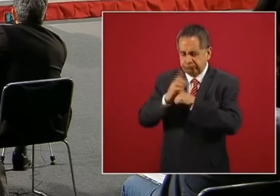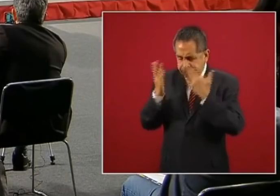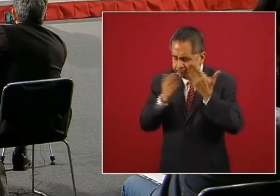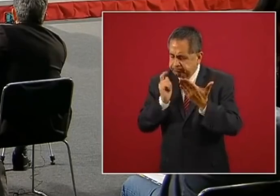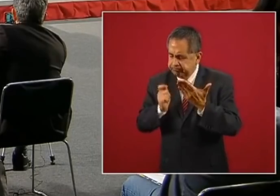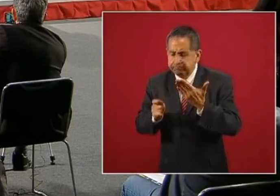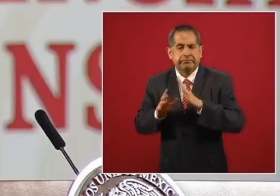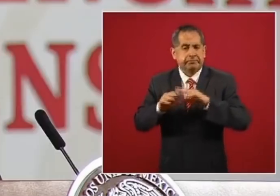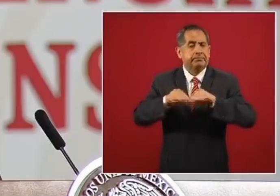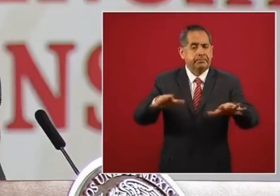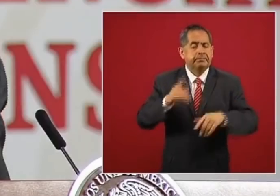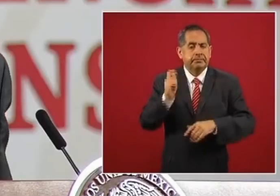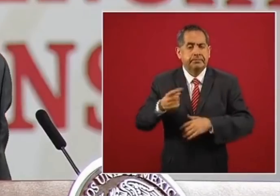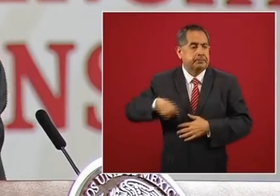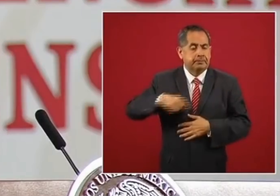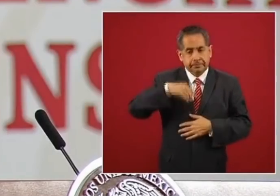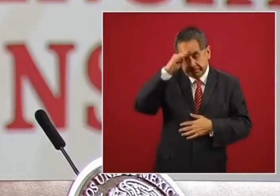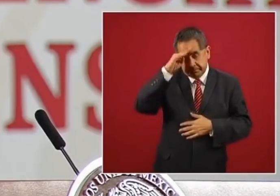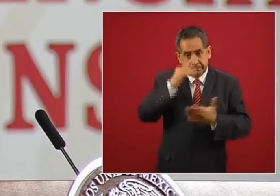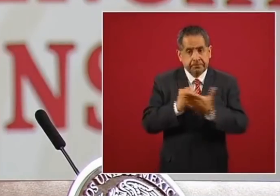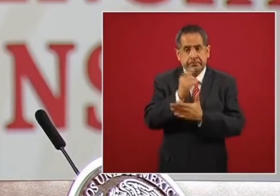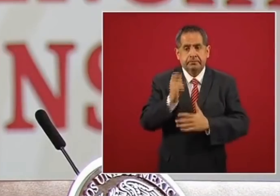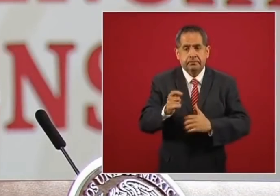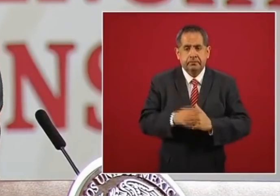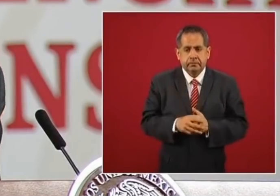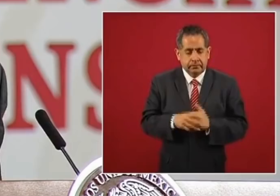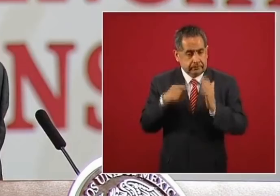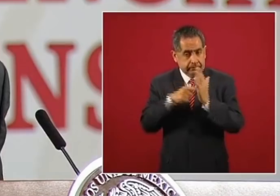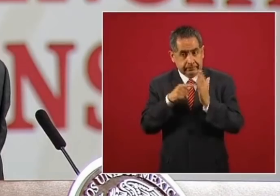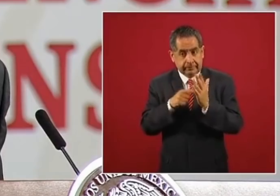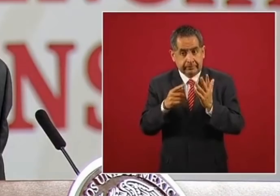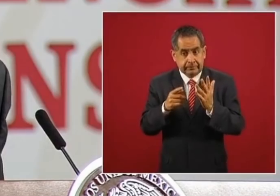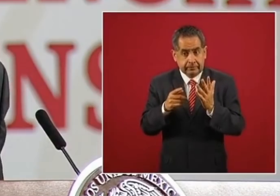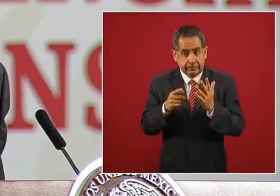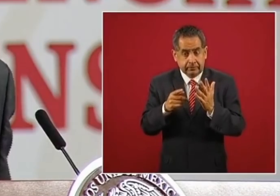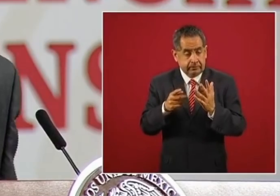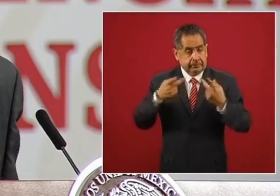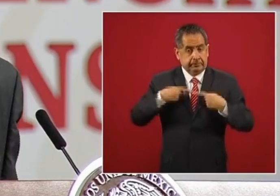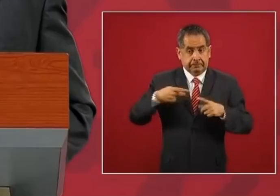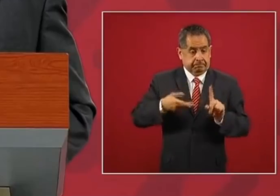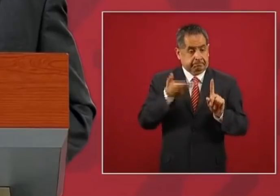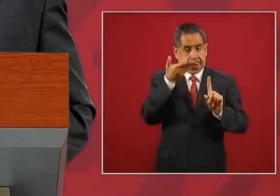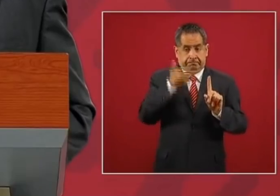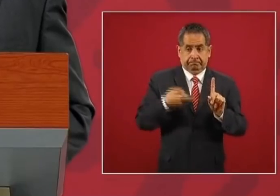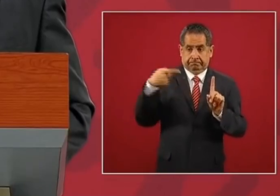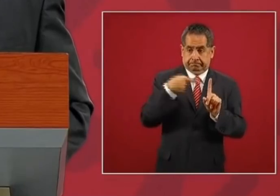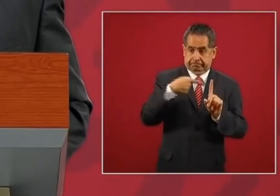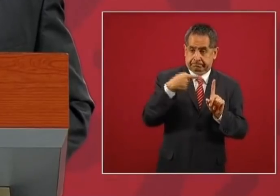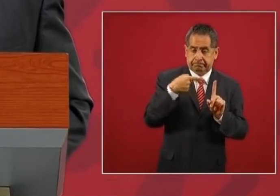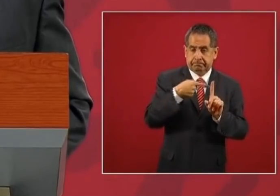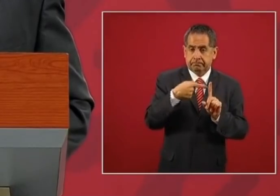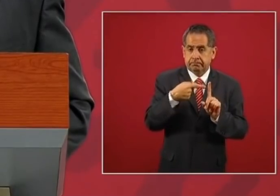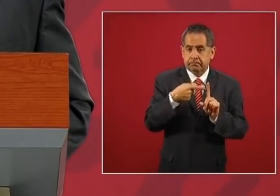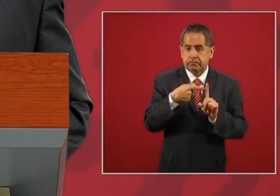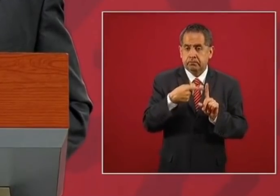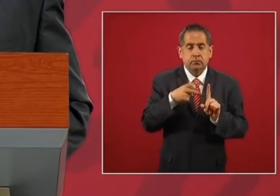revisamos, decidimos tomar que el sujeto de la acción no sean